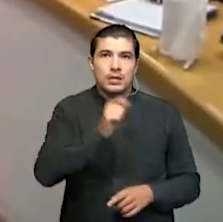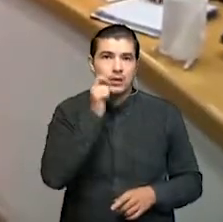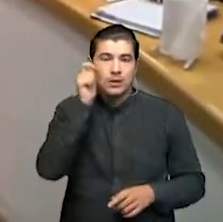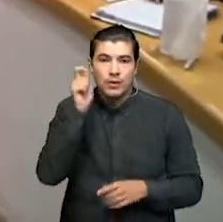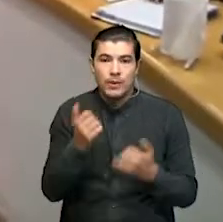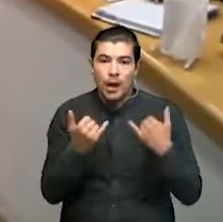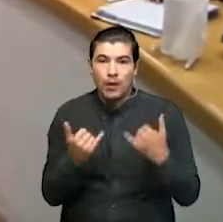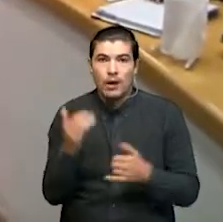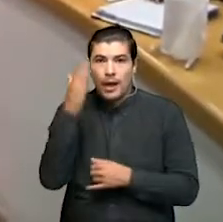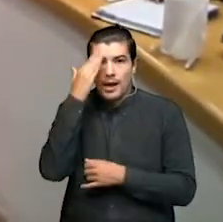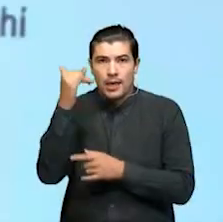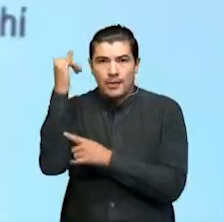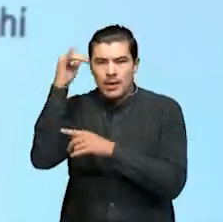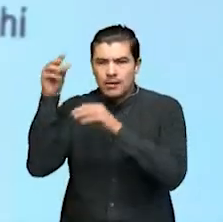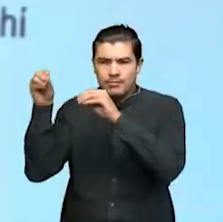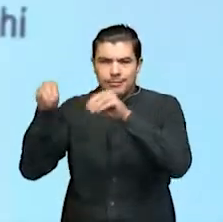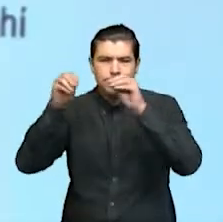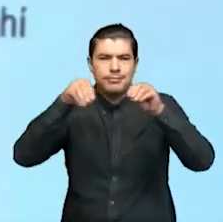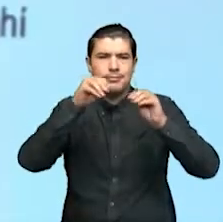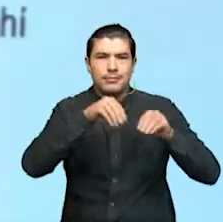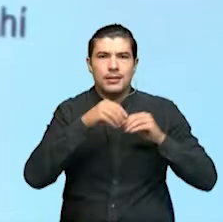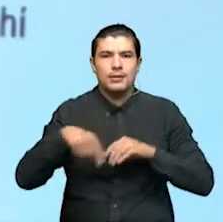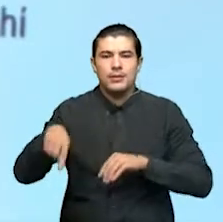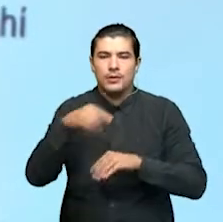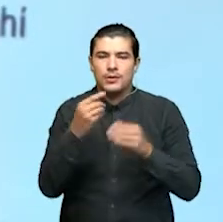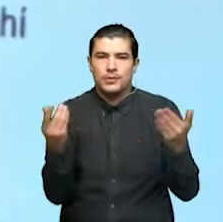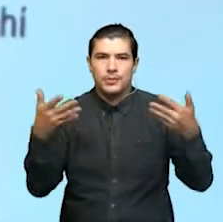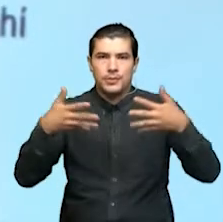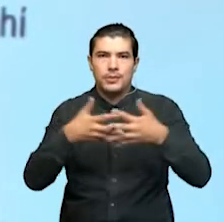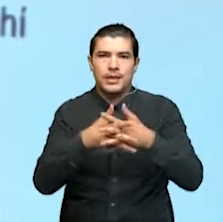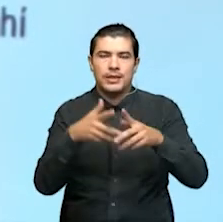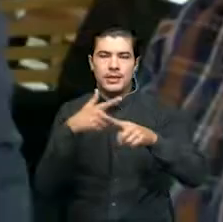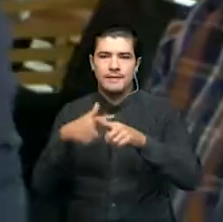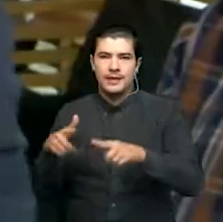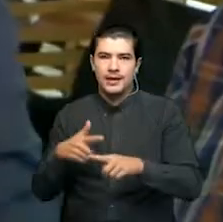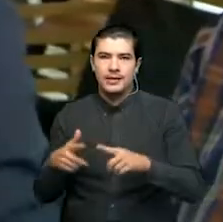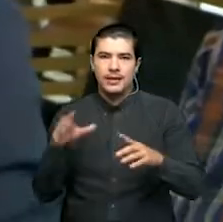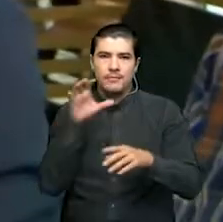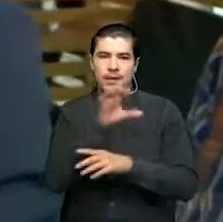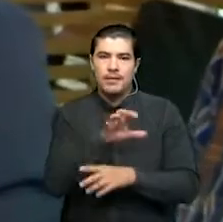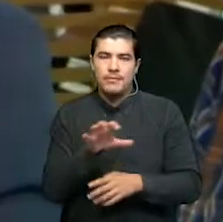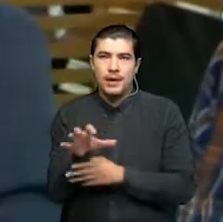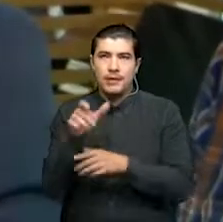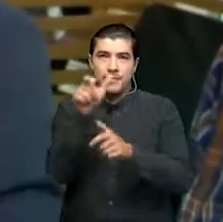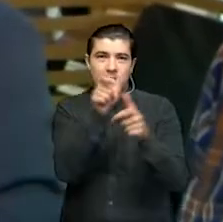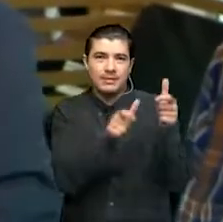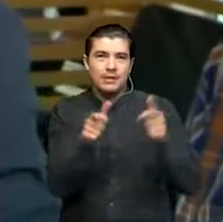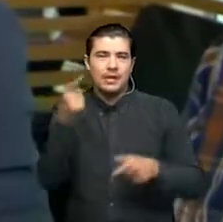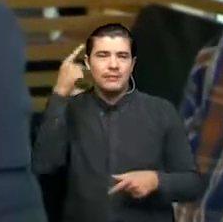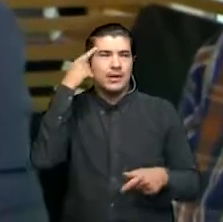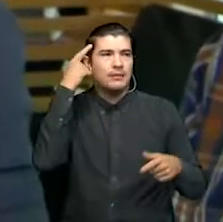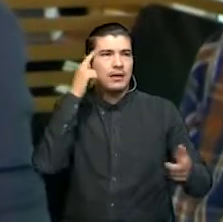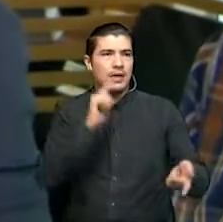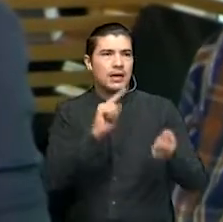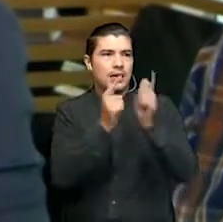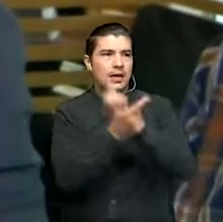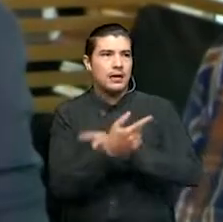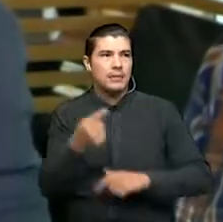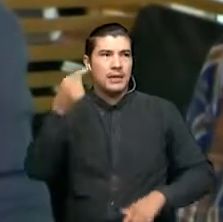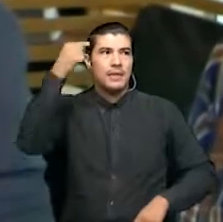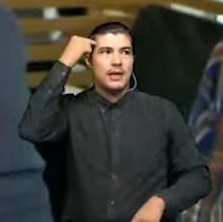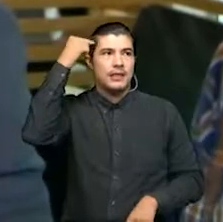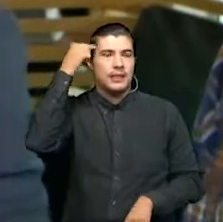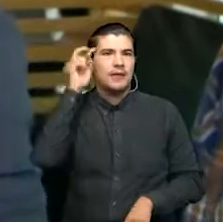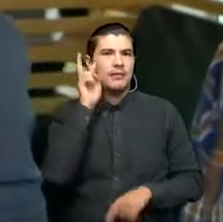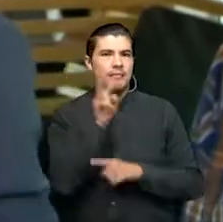seguirá propiciando estos espacios que buscan la integración de ambos países. Que la gente cambie un poco la mentalidad de ver